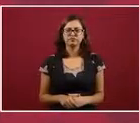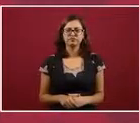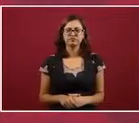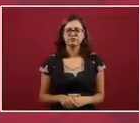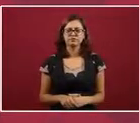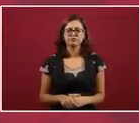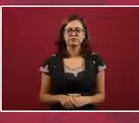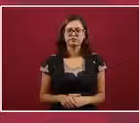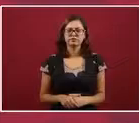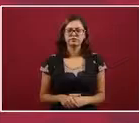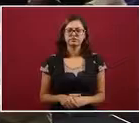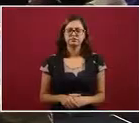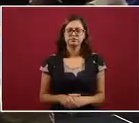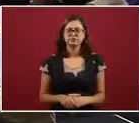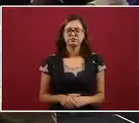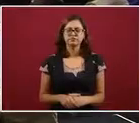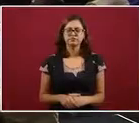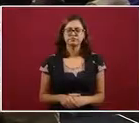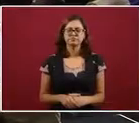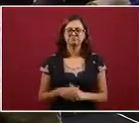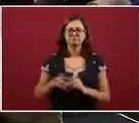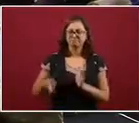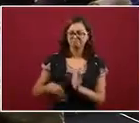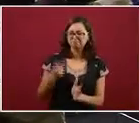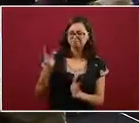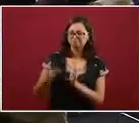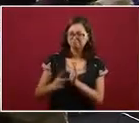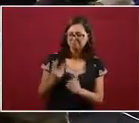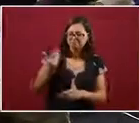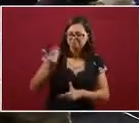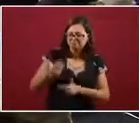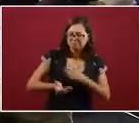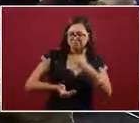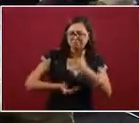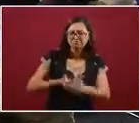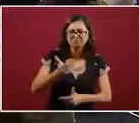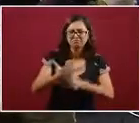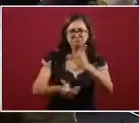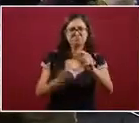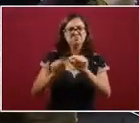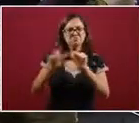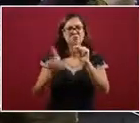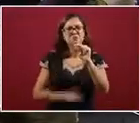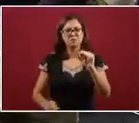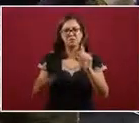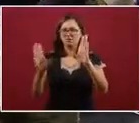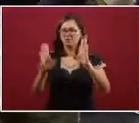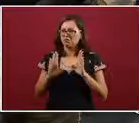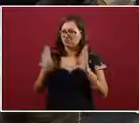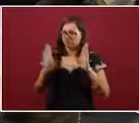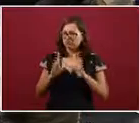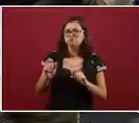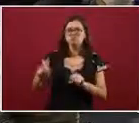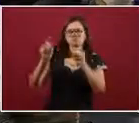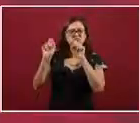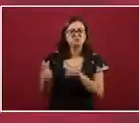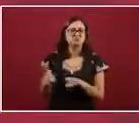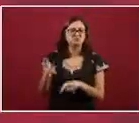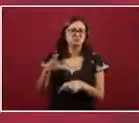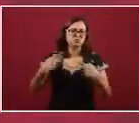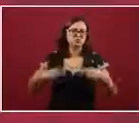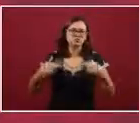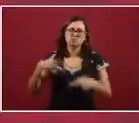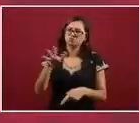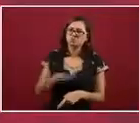reafirma cada vez más que el ejército mexicano surge de nuestro pueblo, que es un